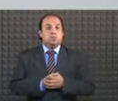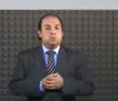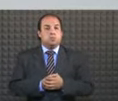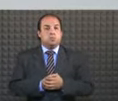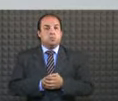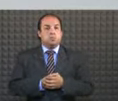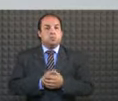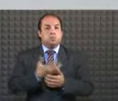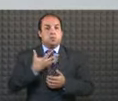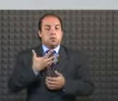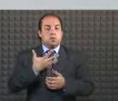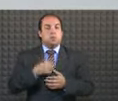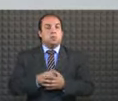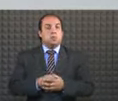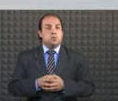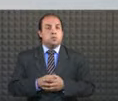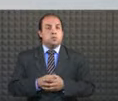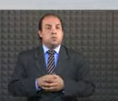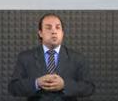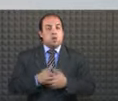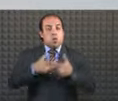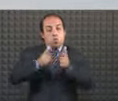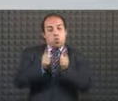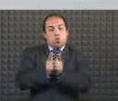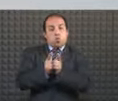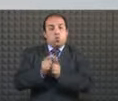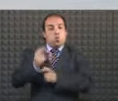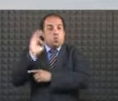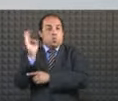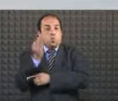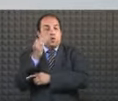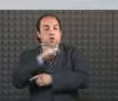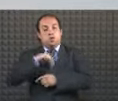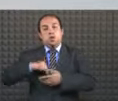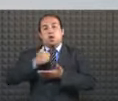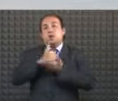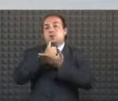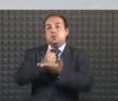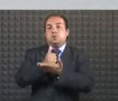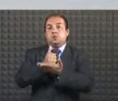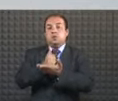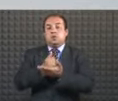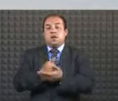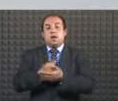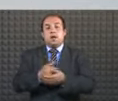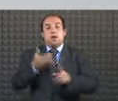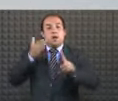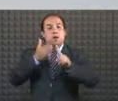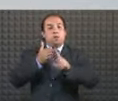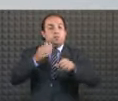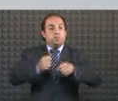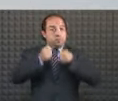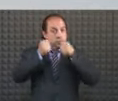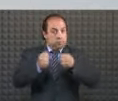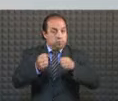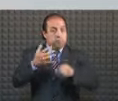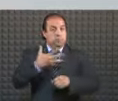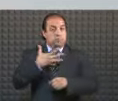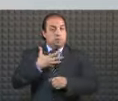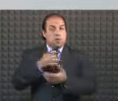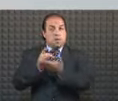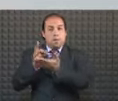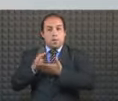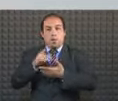las fuerzas federales y nosotros coadyuvando para poder garantizar que hubiera el